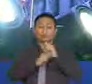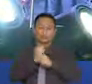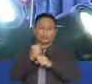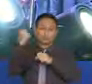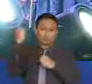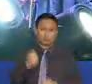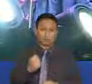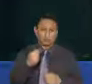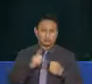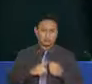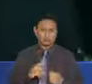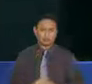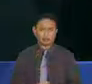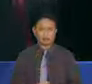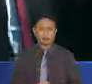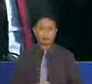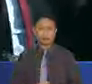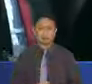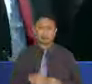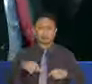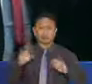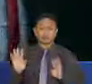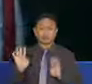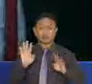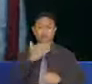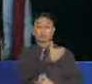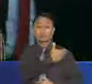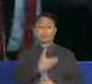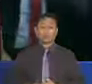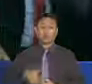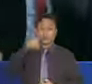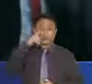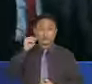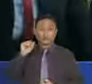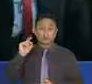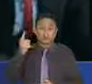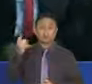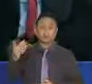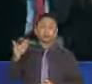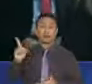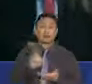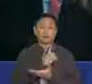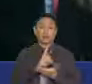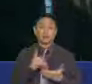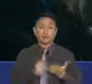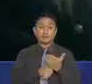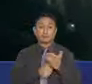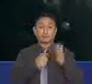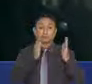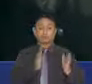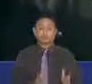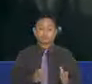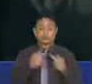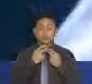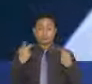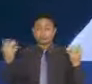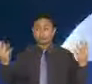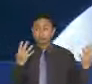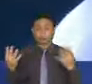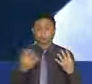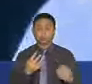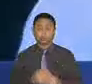fundación de la capital evento al que asistió el presidente de la república la primera dama ministros de estado y público en general